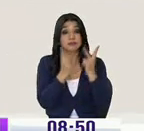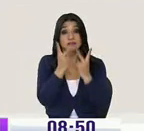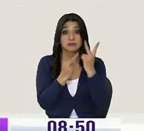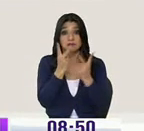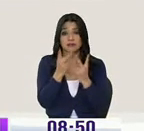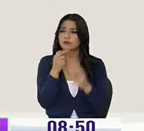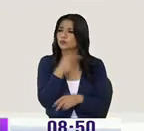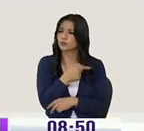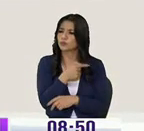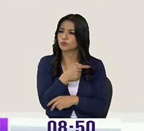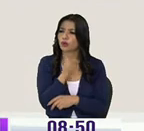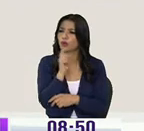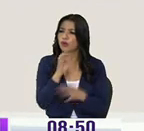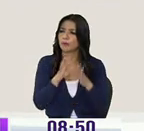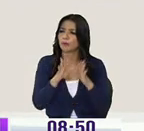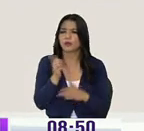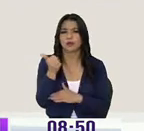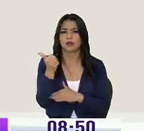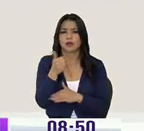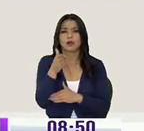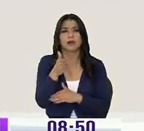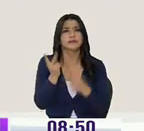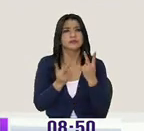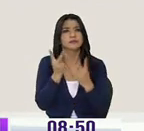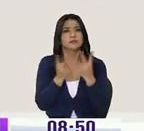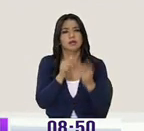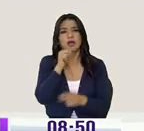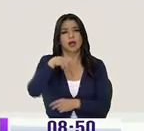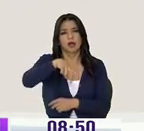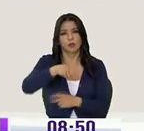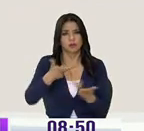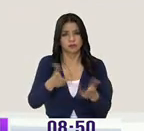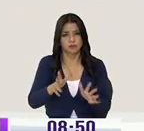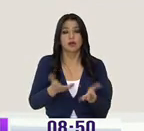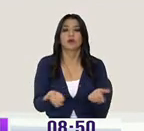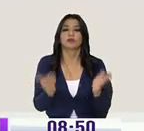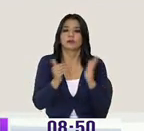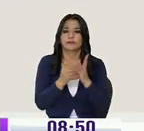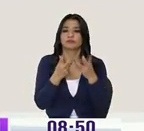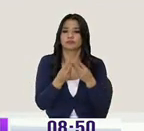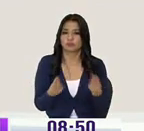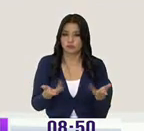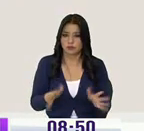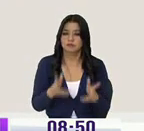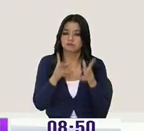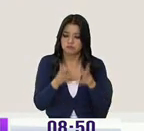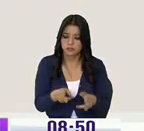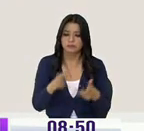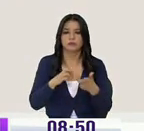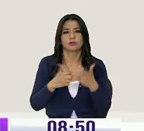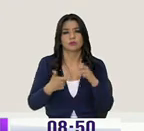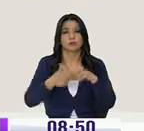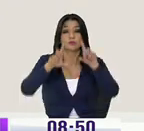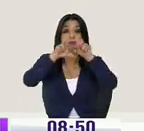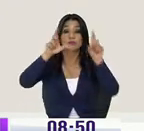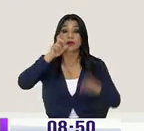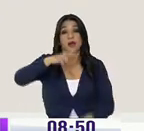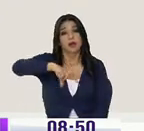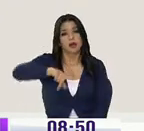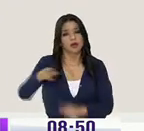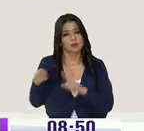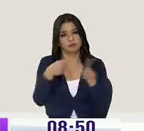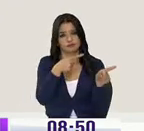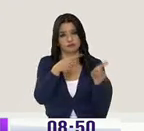Creo que fuiste tú, Sofía, y se les dio solución. Otra vez, mismo problema. Así que en precio de agua potable, ahí les